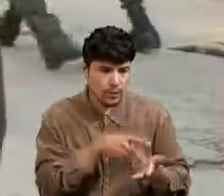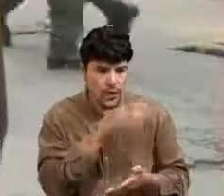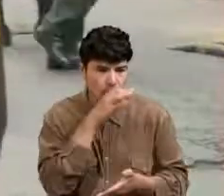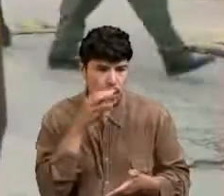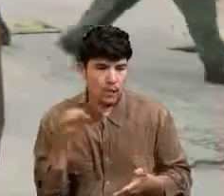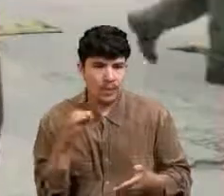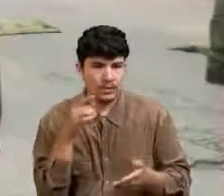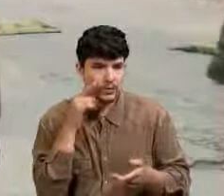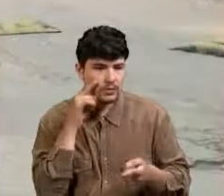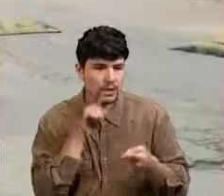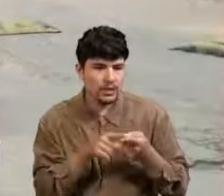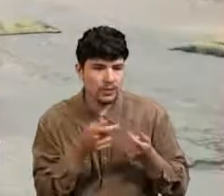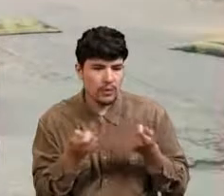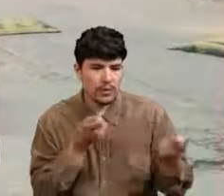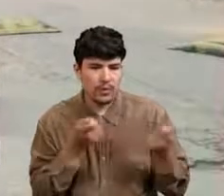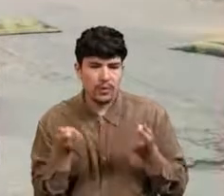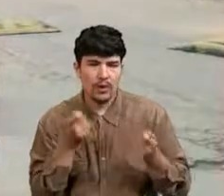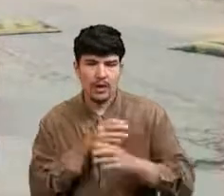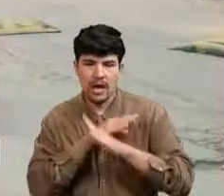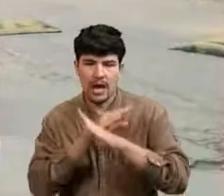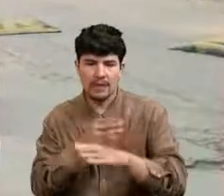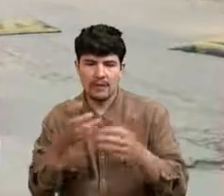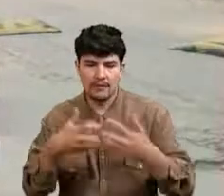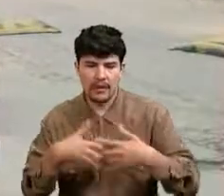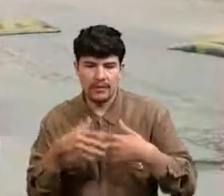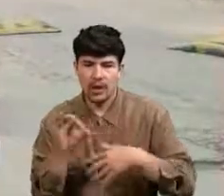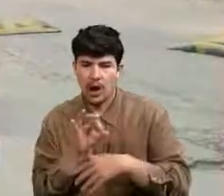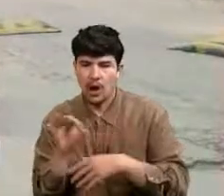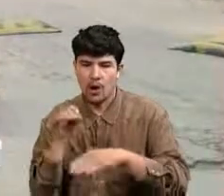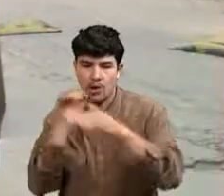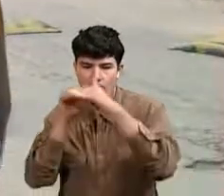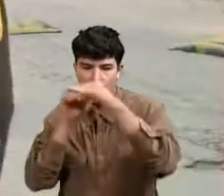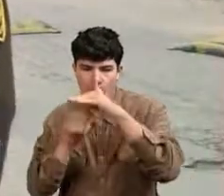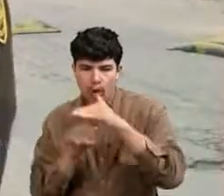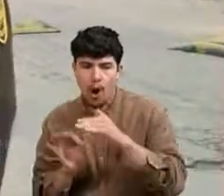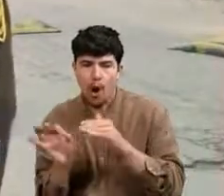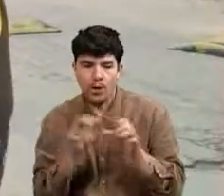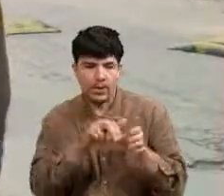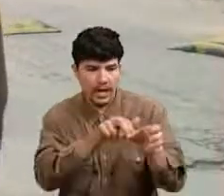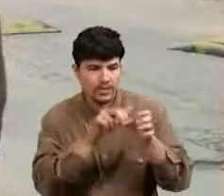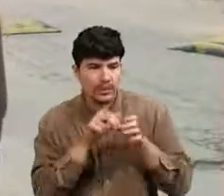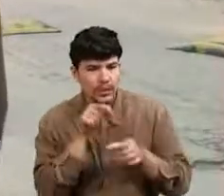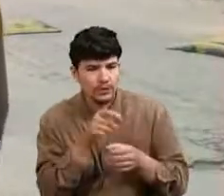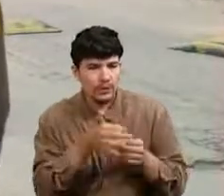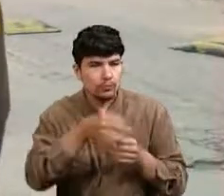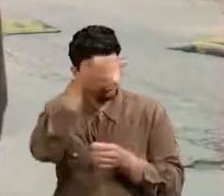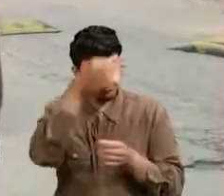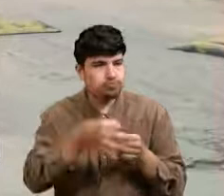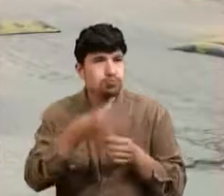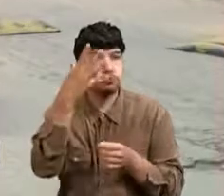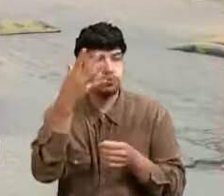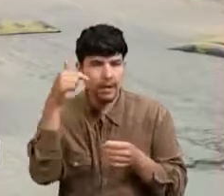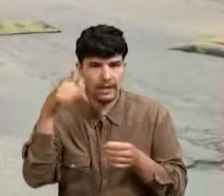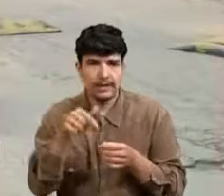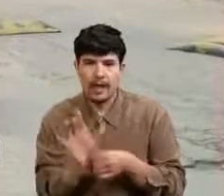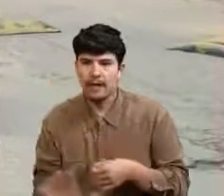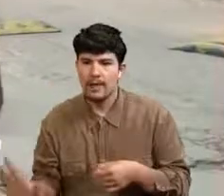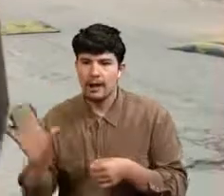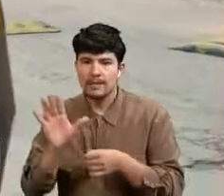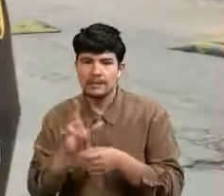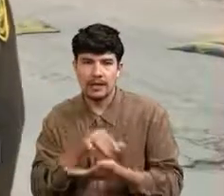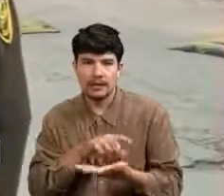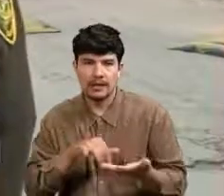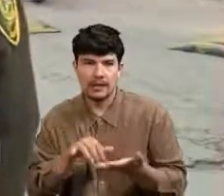controlar la fabricación, el almacenamiento y el transporte de la pólvora en todo el departamento de Santander.